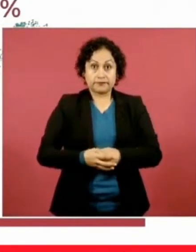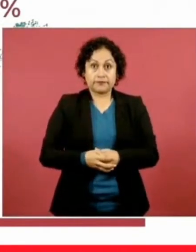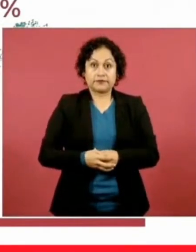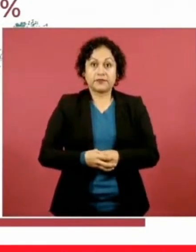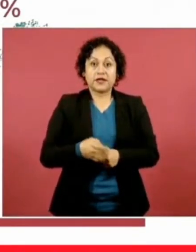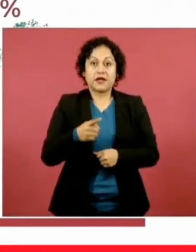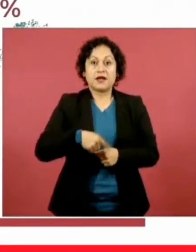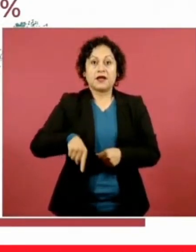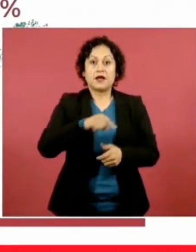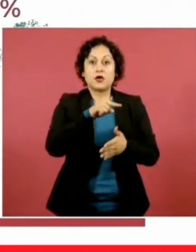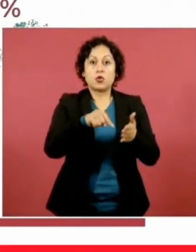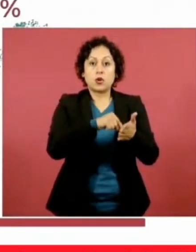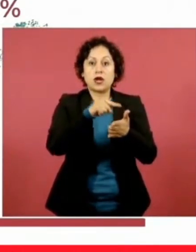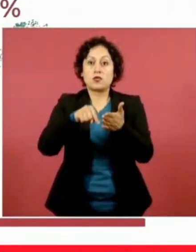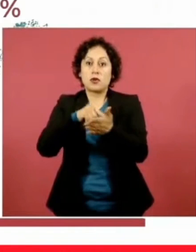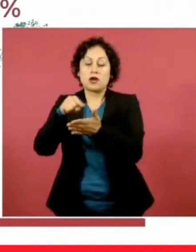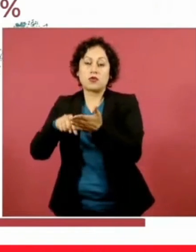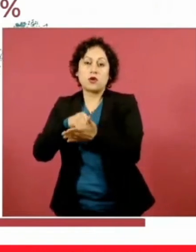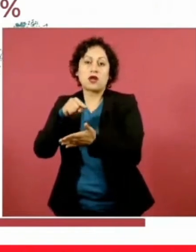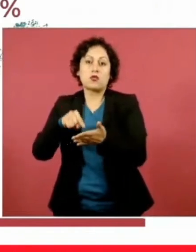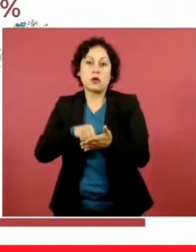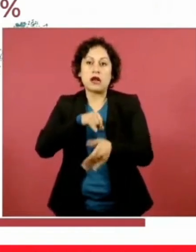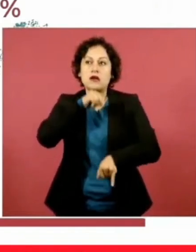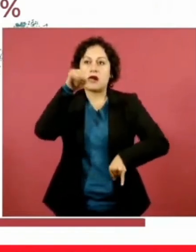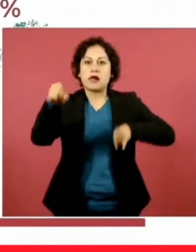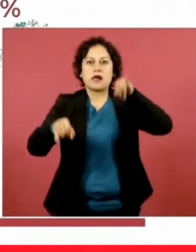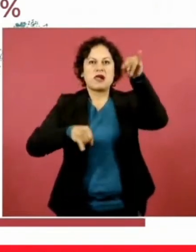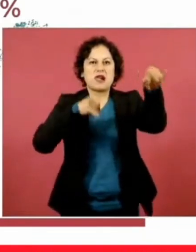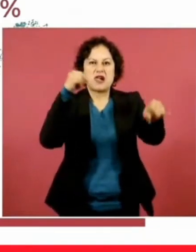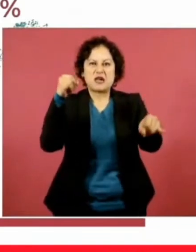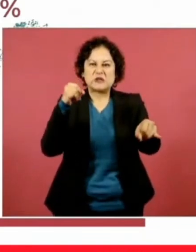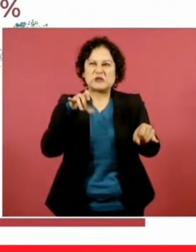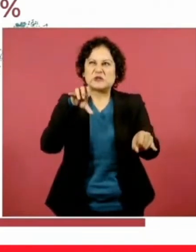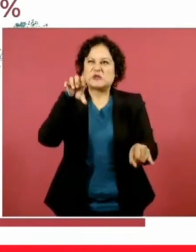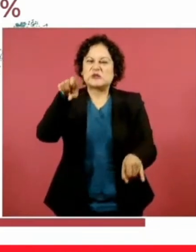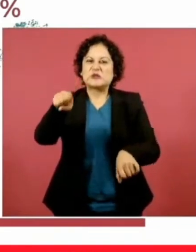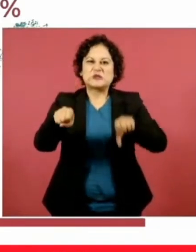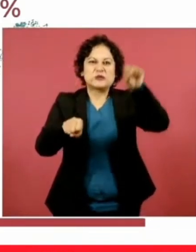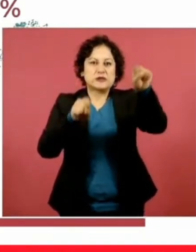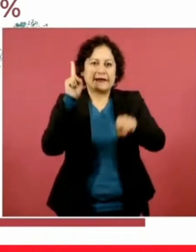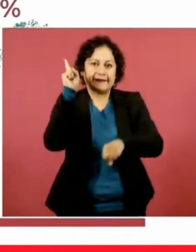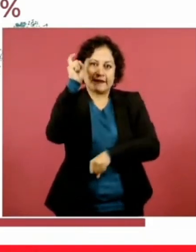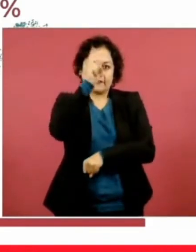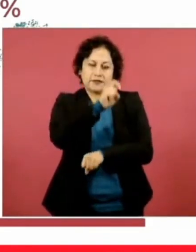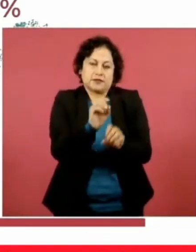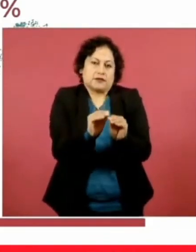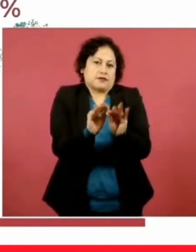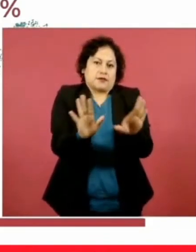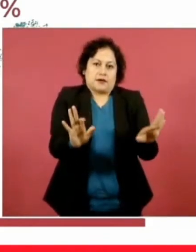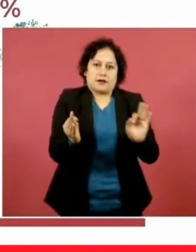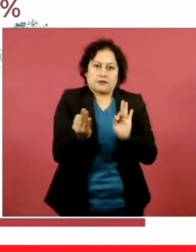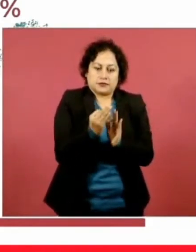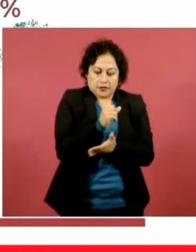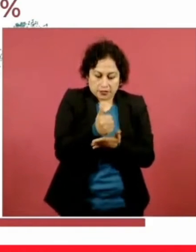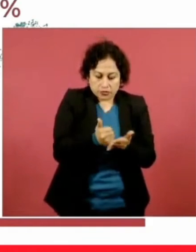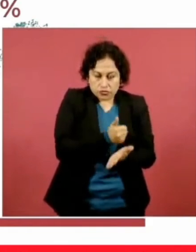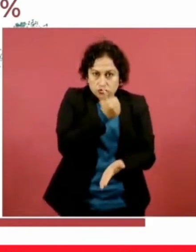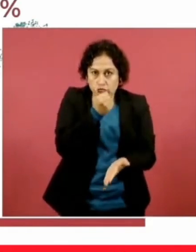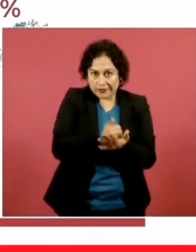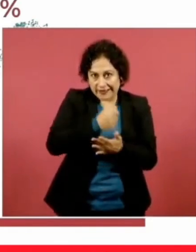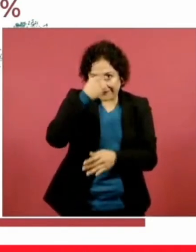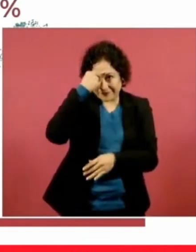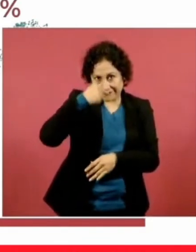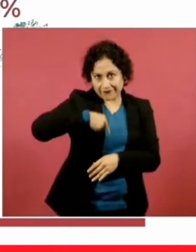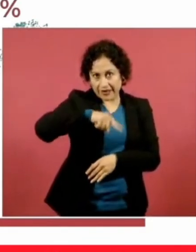porque las localidades están mucho más apartadas. Es mucho más fácil, obviamente, poner conectividad en las ciudades. Con una antena se